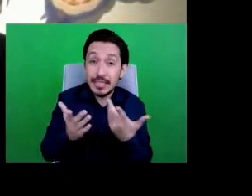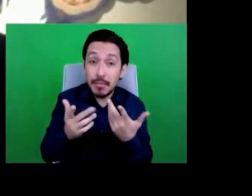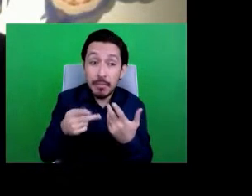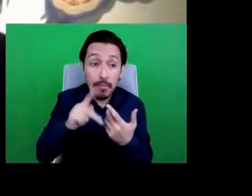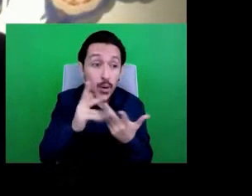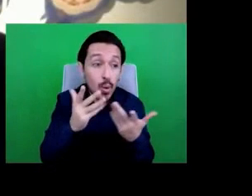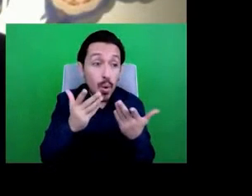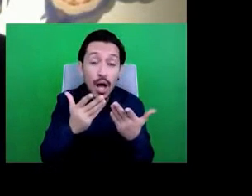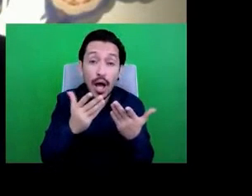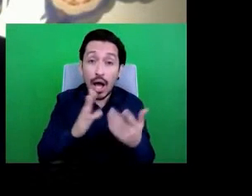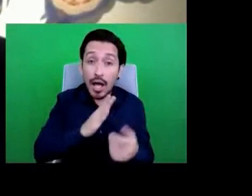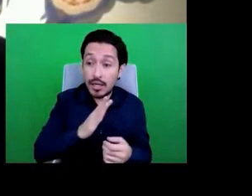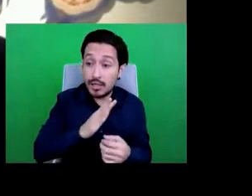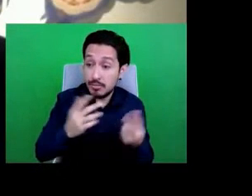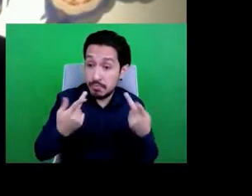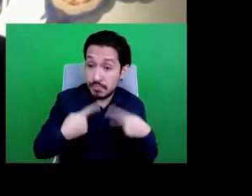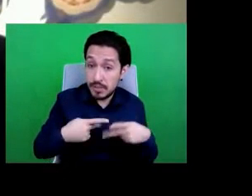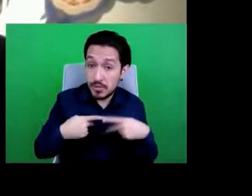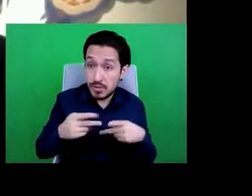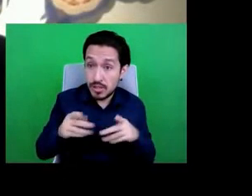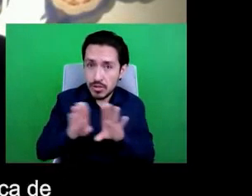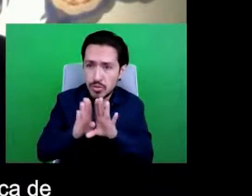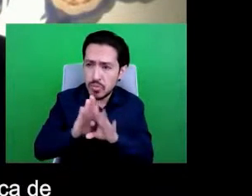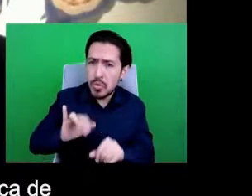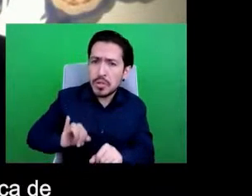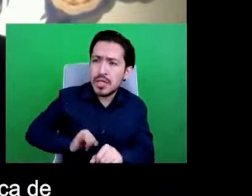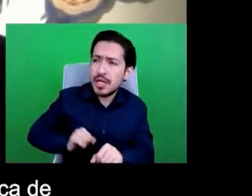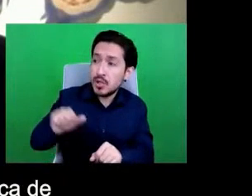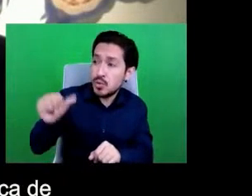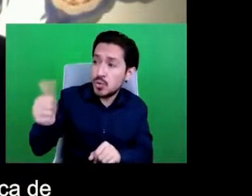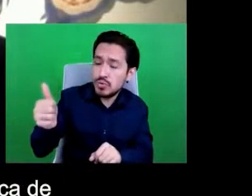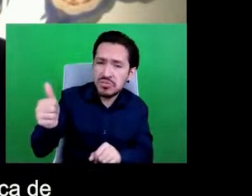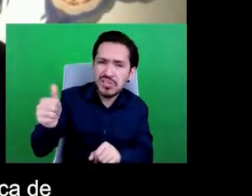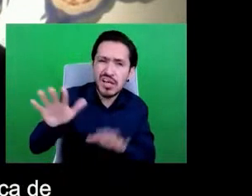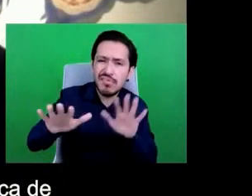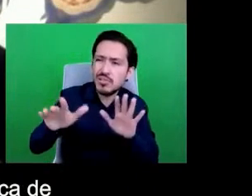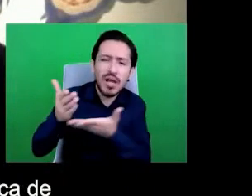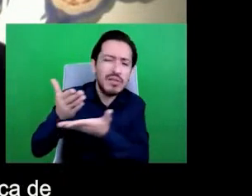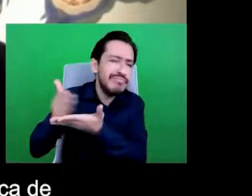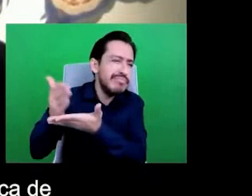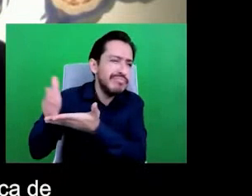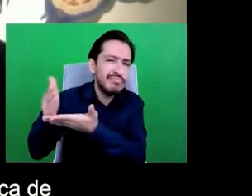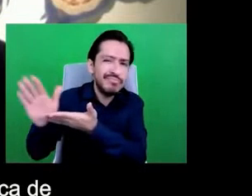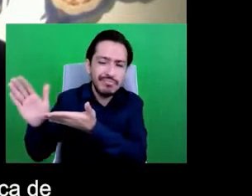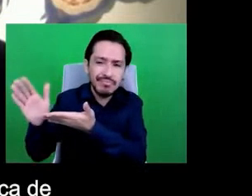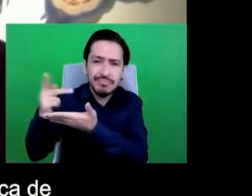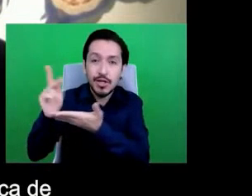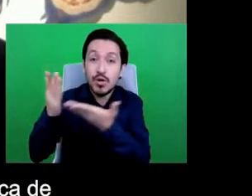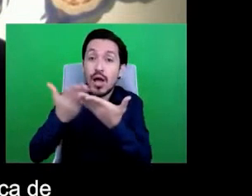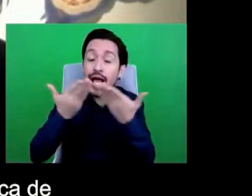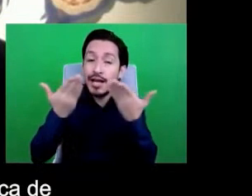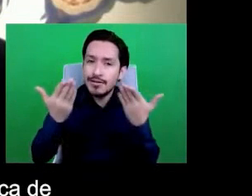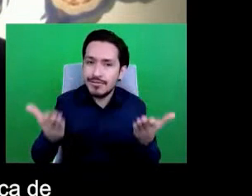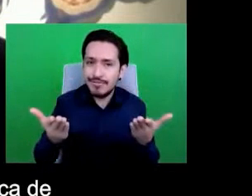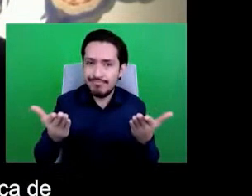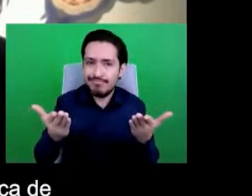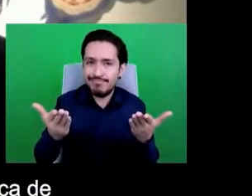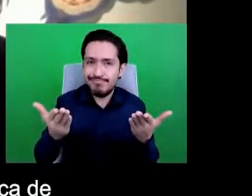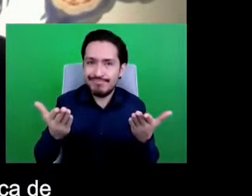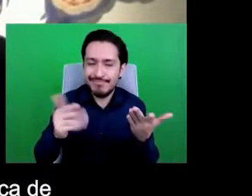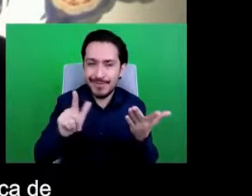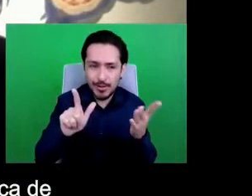intereses, se olvidan de esas personas. Y yo creo que en un momento en donde la política de identidad es cada vez